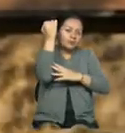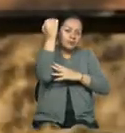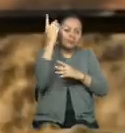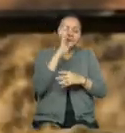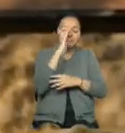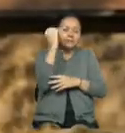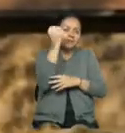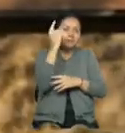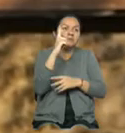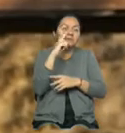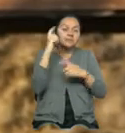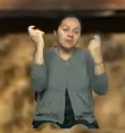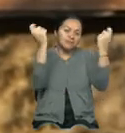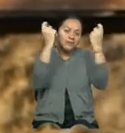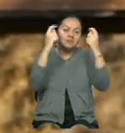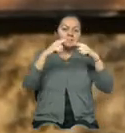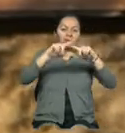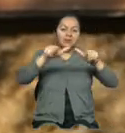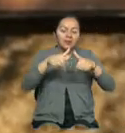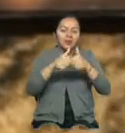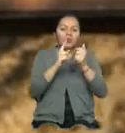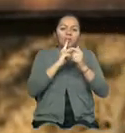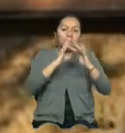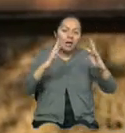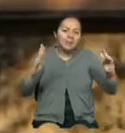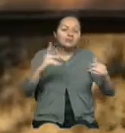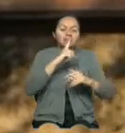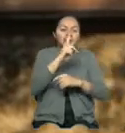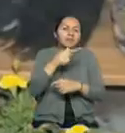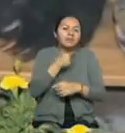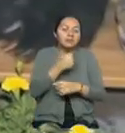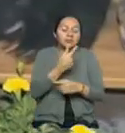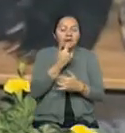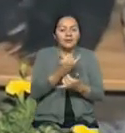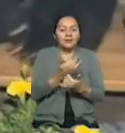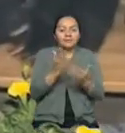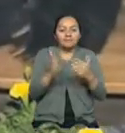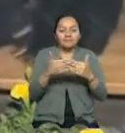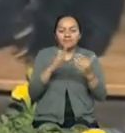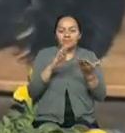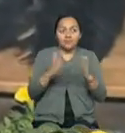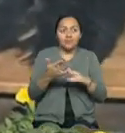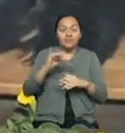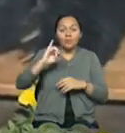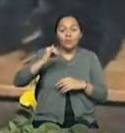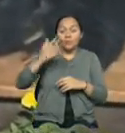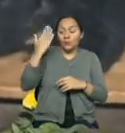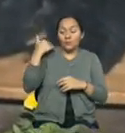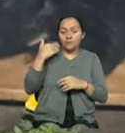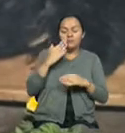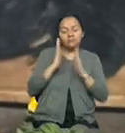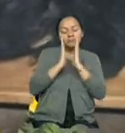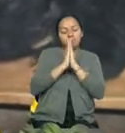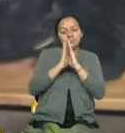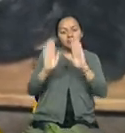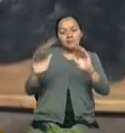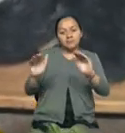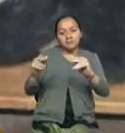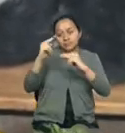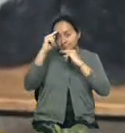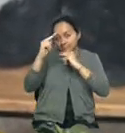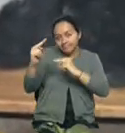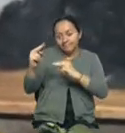año su aniversario era festejado por todo lo alto ante las cámaras. El jueves fue celebrada una ceremonia de despedida en su